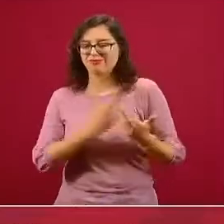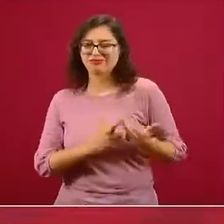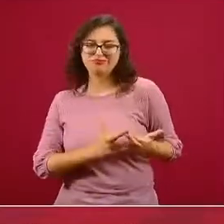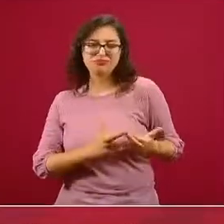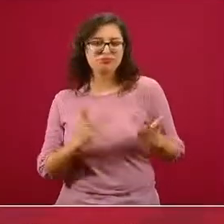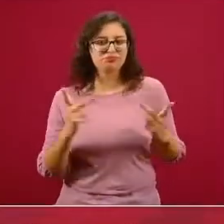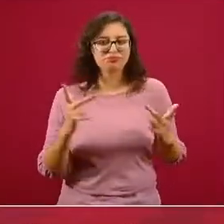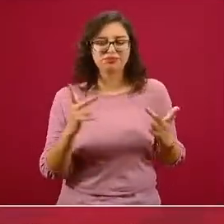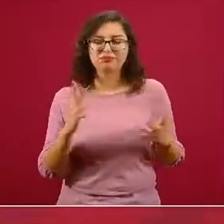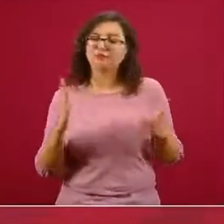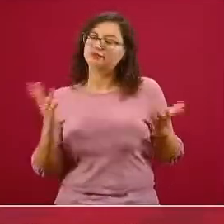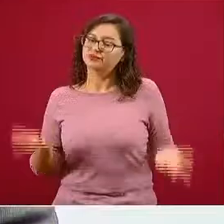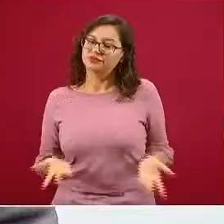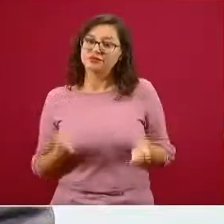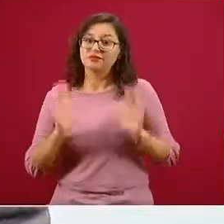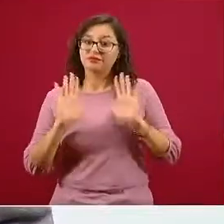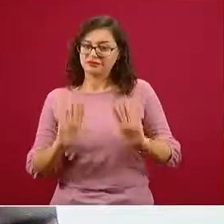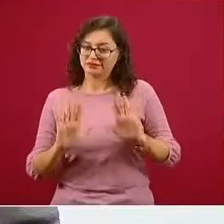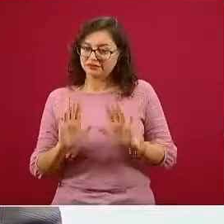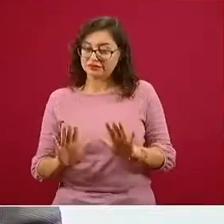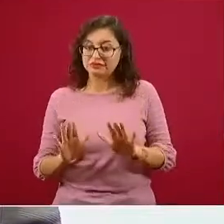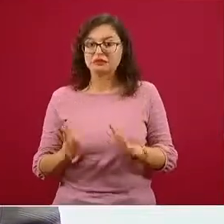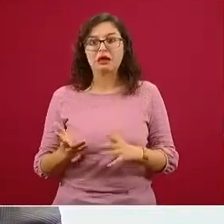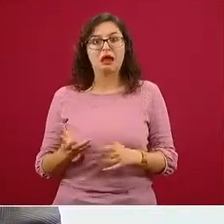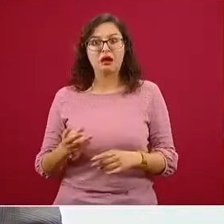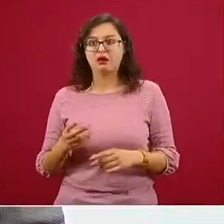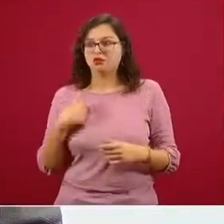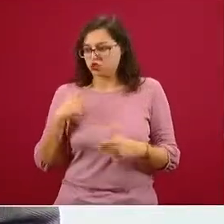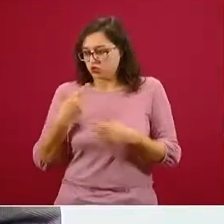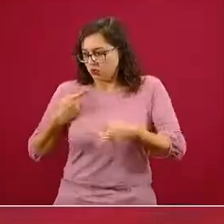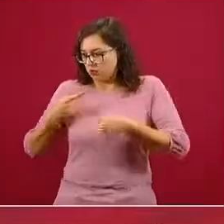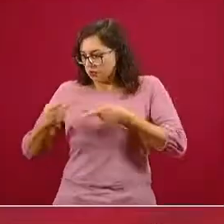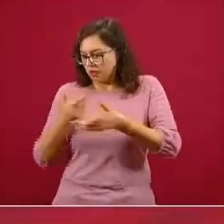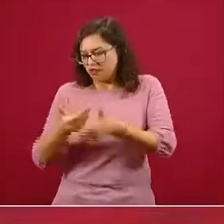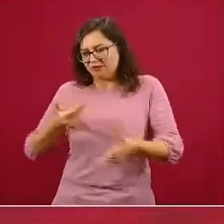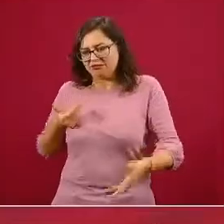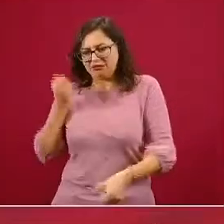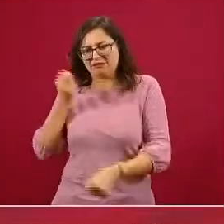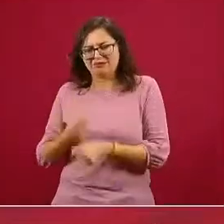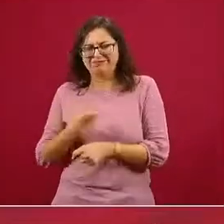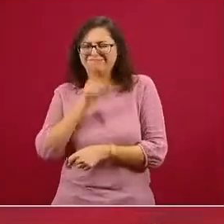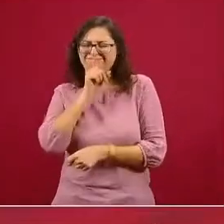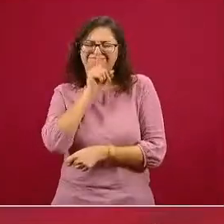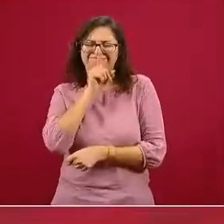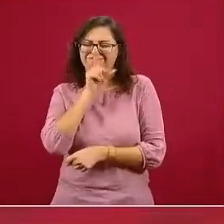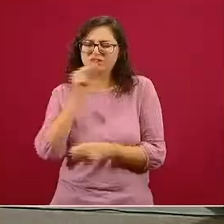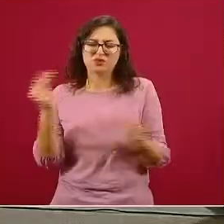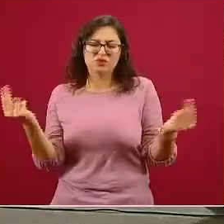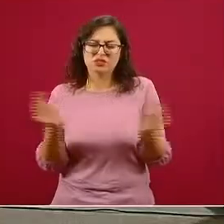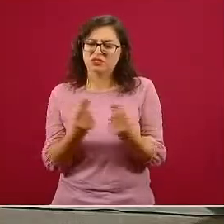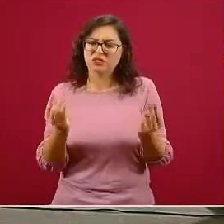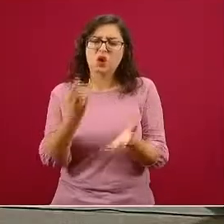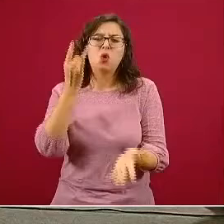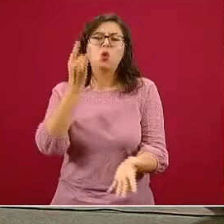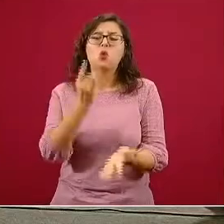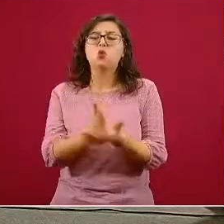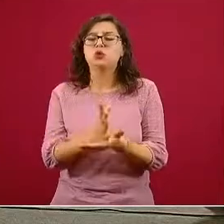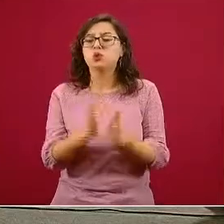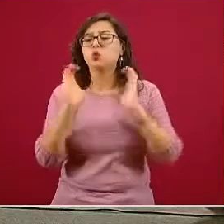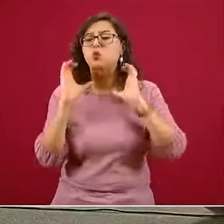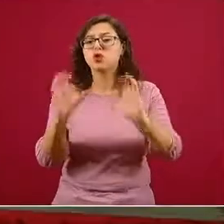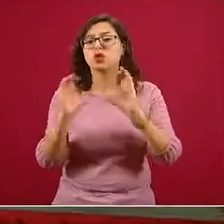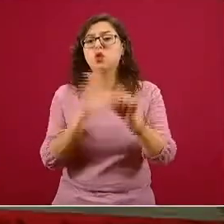importante no quemar etapas, no abreviar el proceso y mantener siempre las precauciones